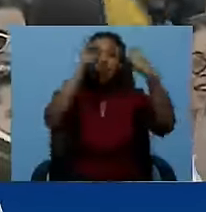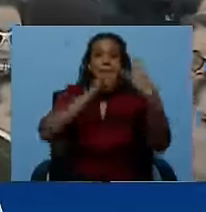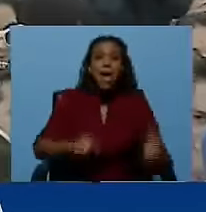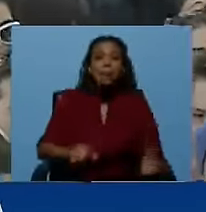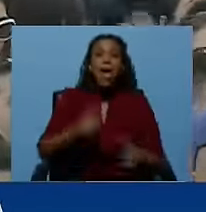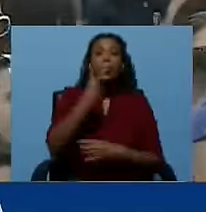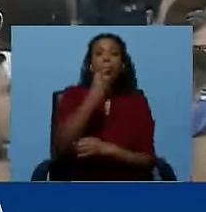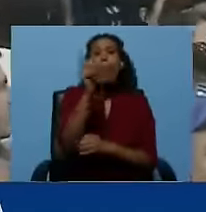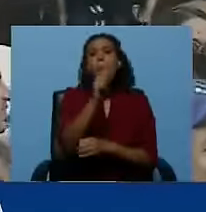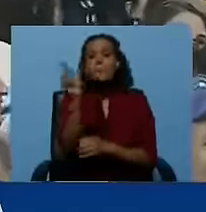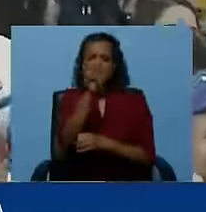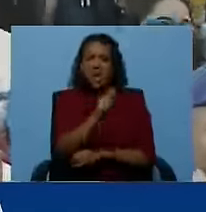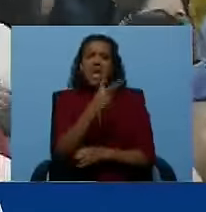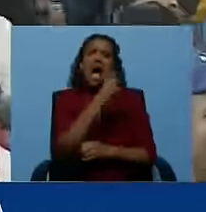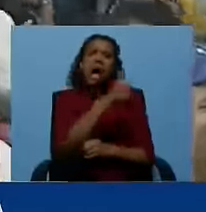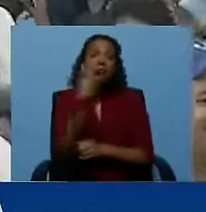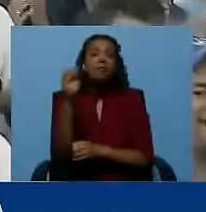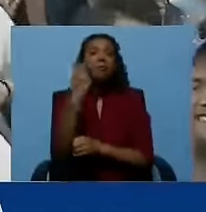Cada 2 meses.